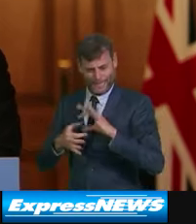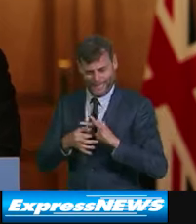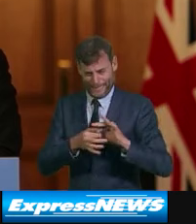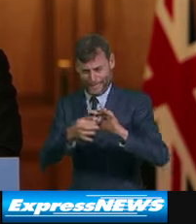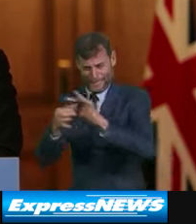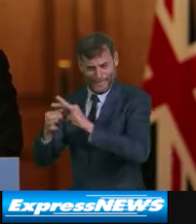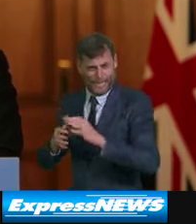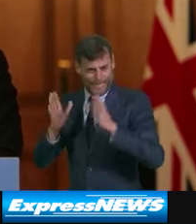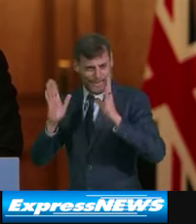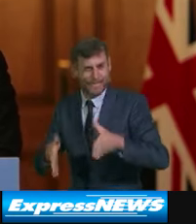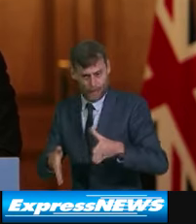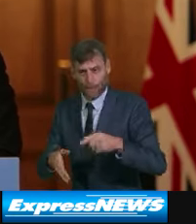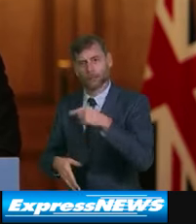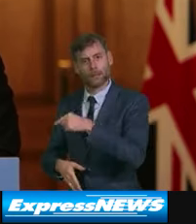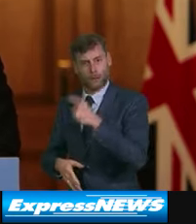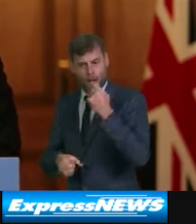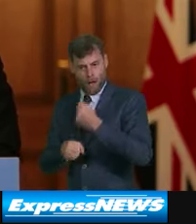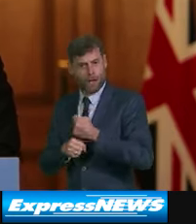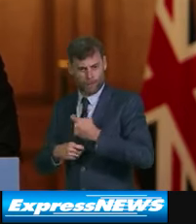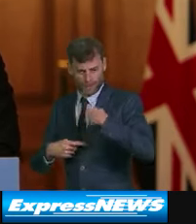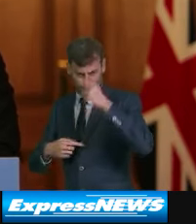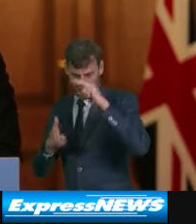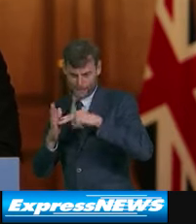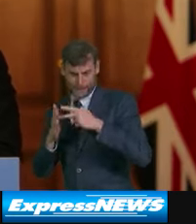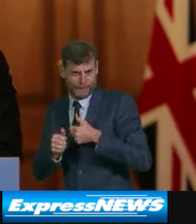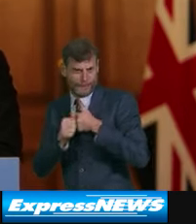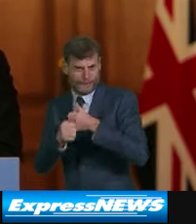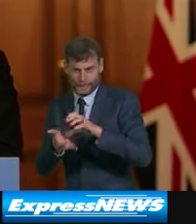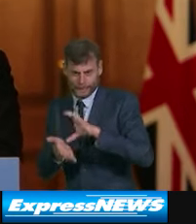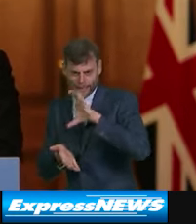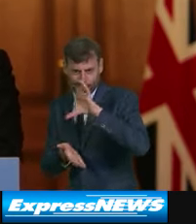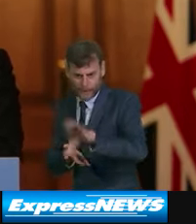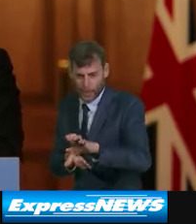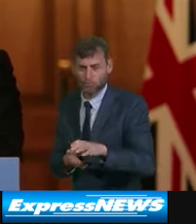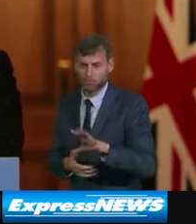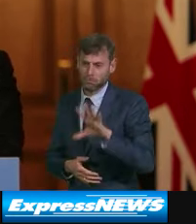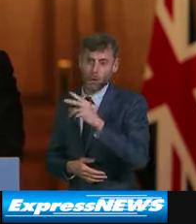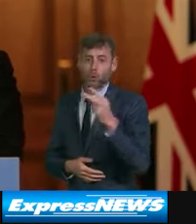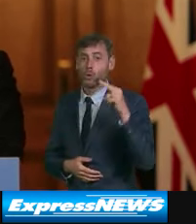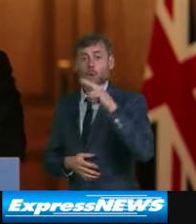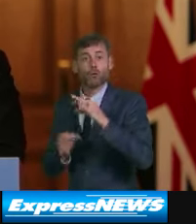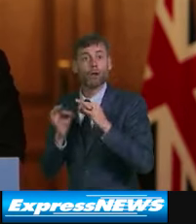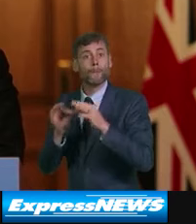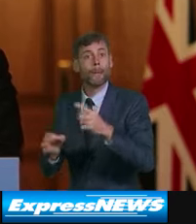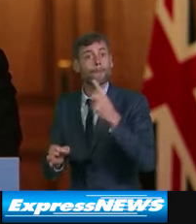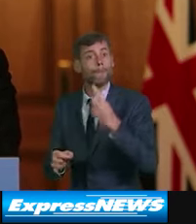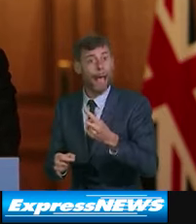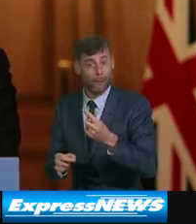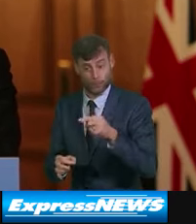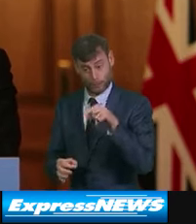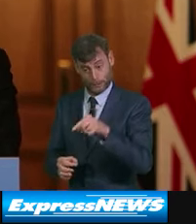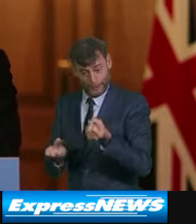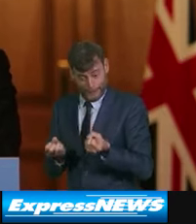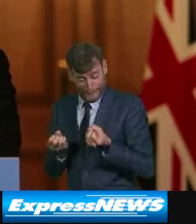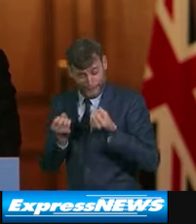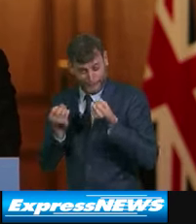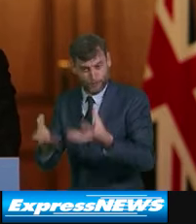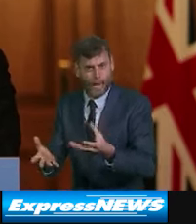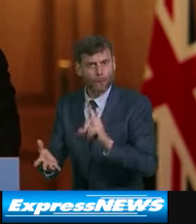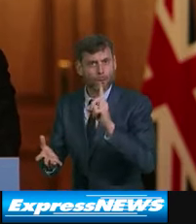Un apoyo por valor de 200.000 millones de libras esterlinas para cuidar el empleo, los medios de vida y las